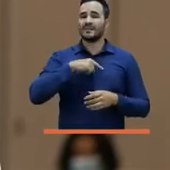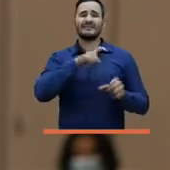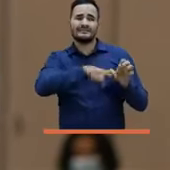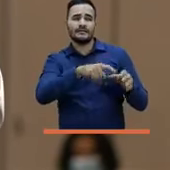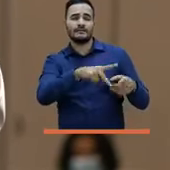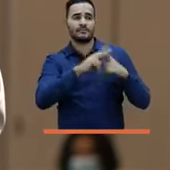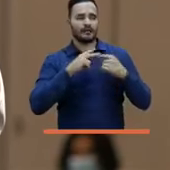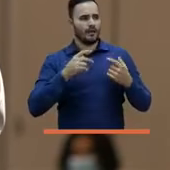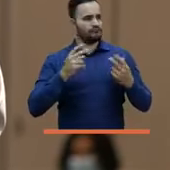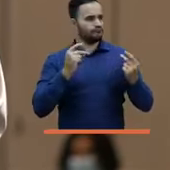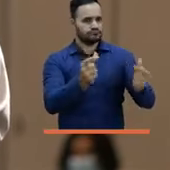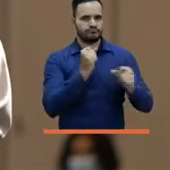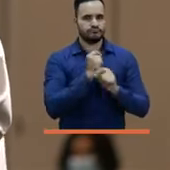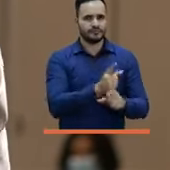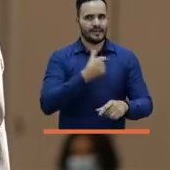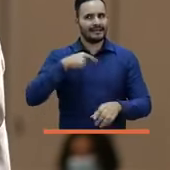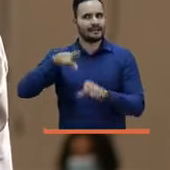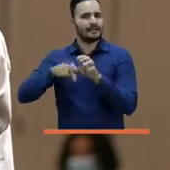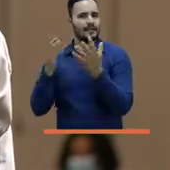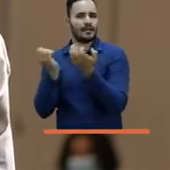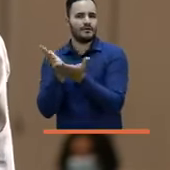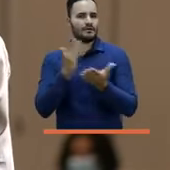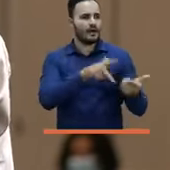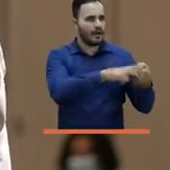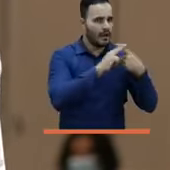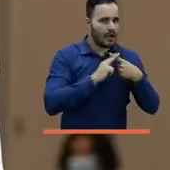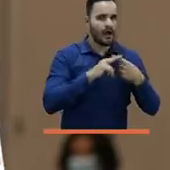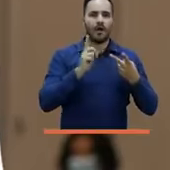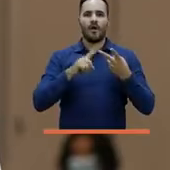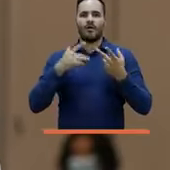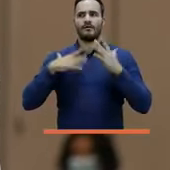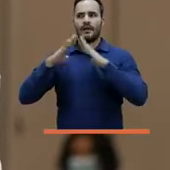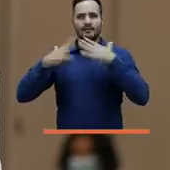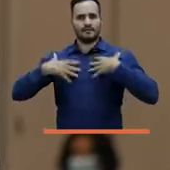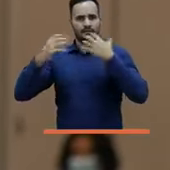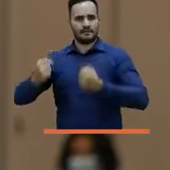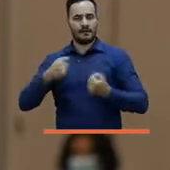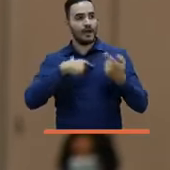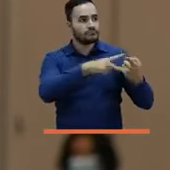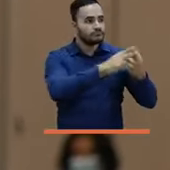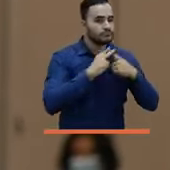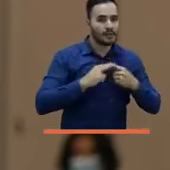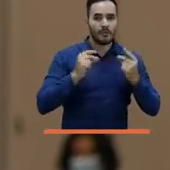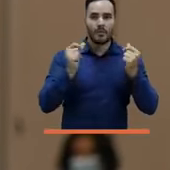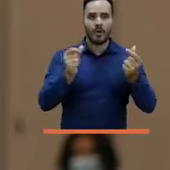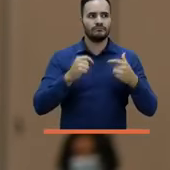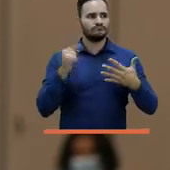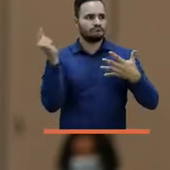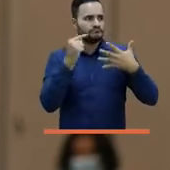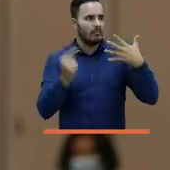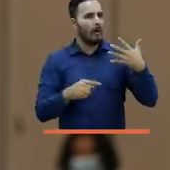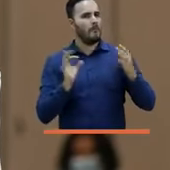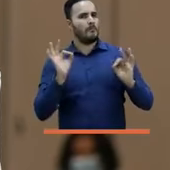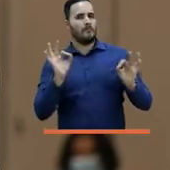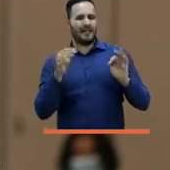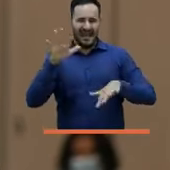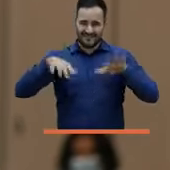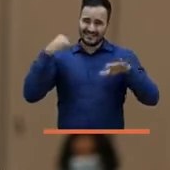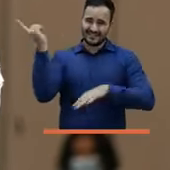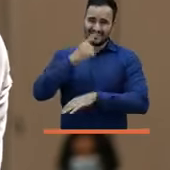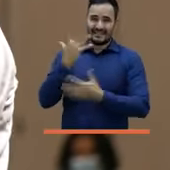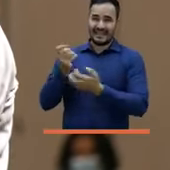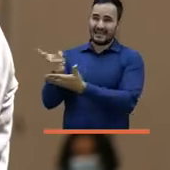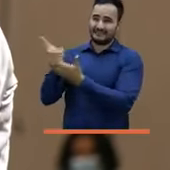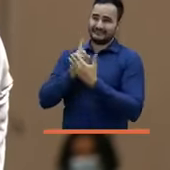muy rápidamente puedan hacer un crédito para vivienda que es otro derecho fundamental pues al que sabes a veces es tan difícil